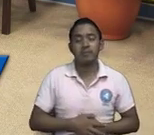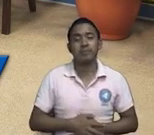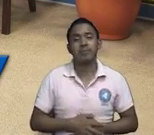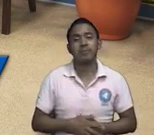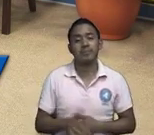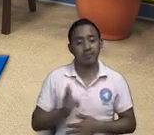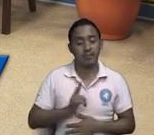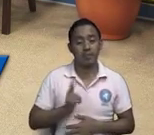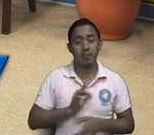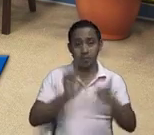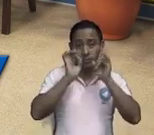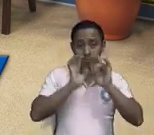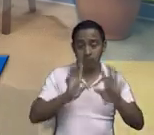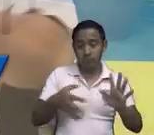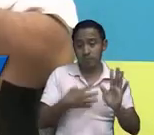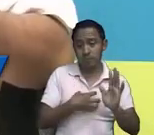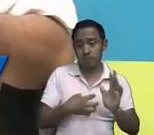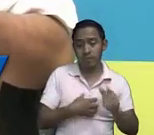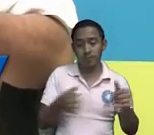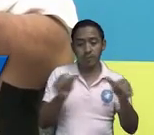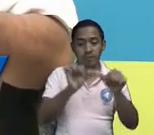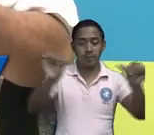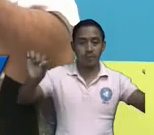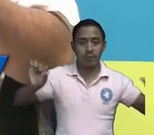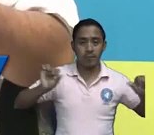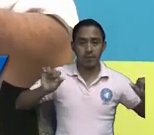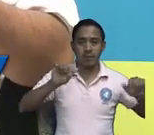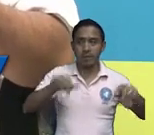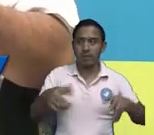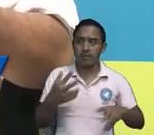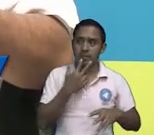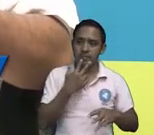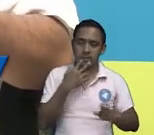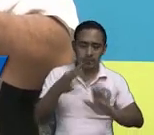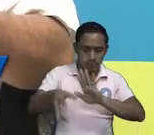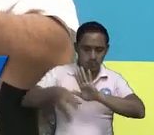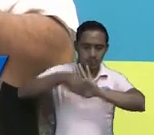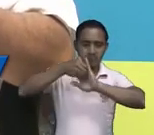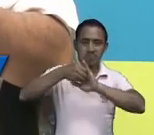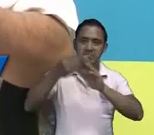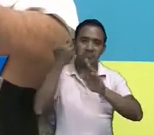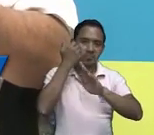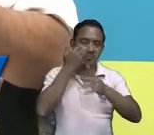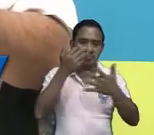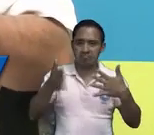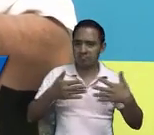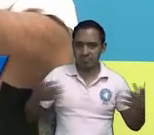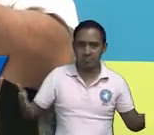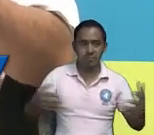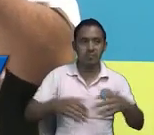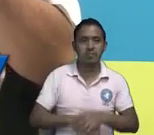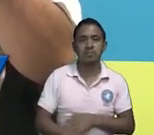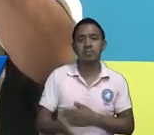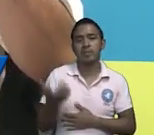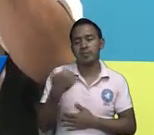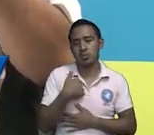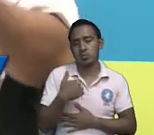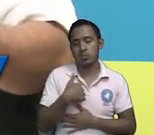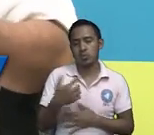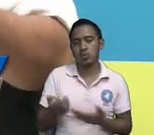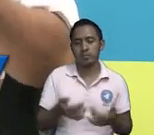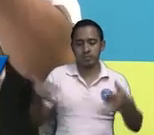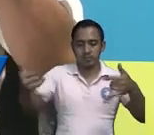cuidado con nuestras mascotas, estas no nos van a transmitir ninguna enfermedad. Hay que partir de ahí. Si nosotros le ponemos